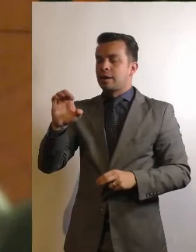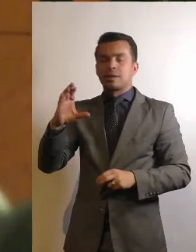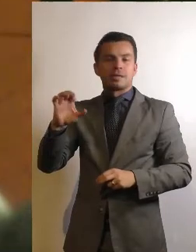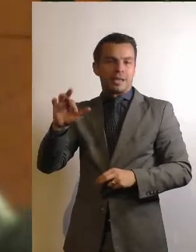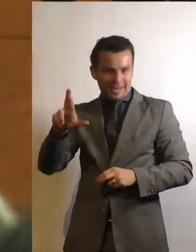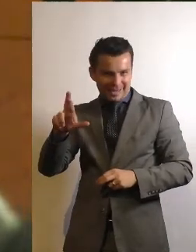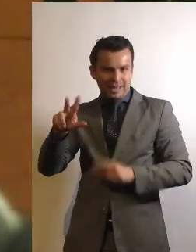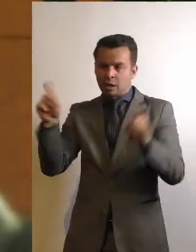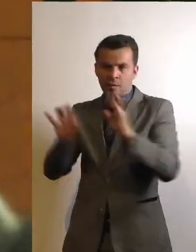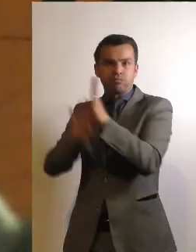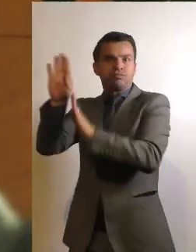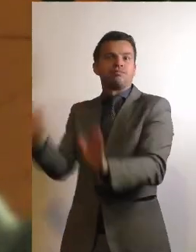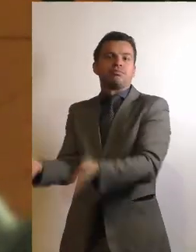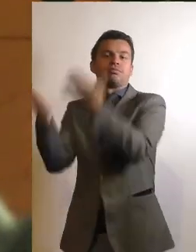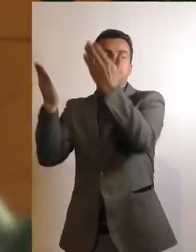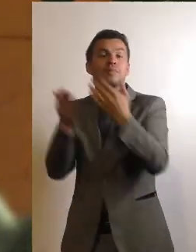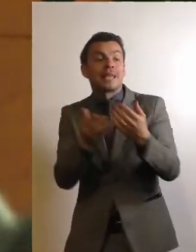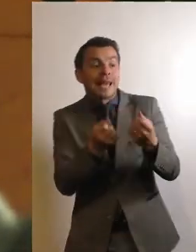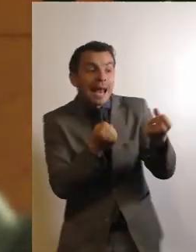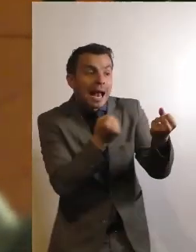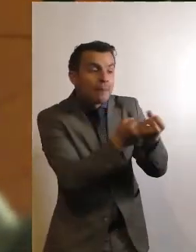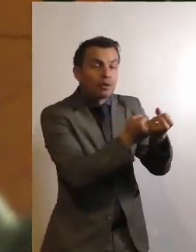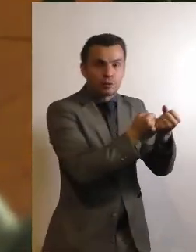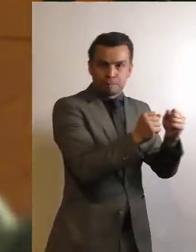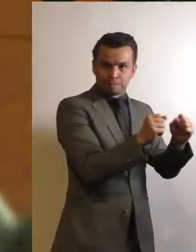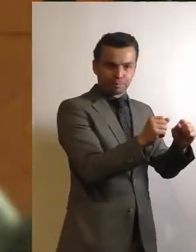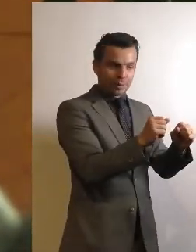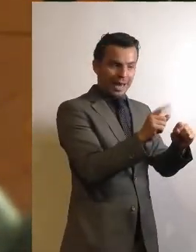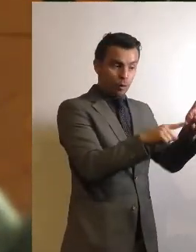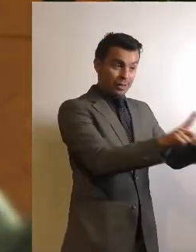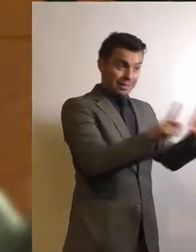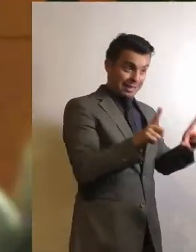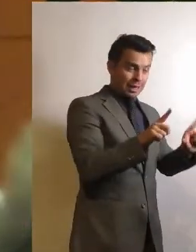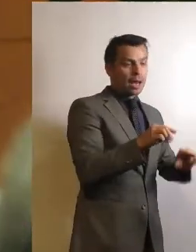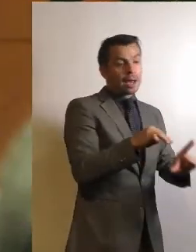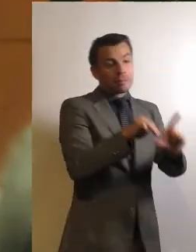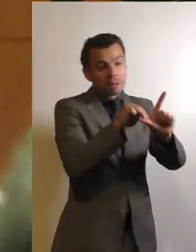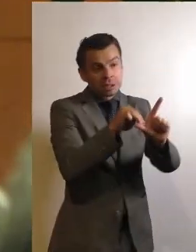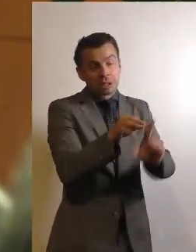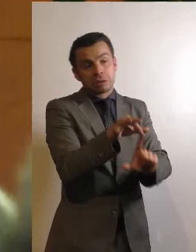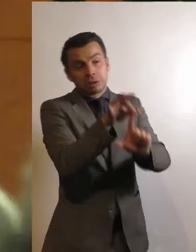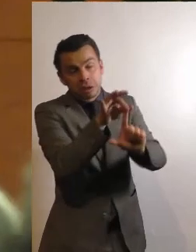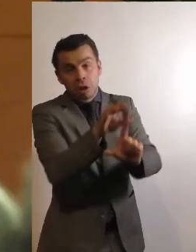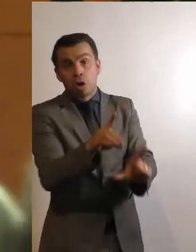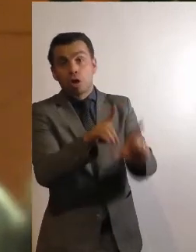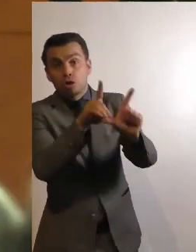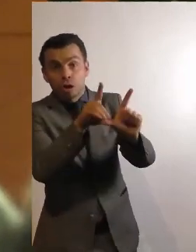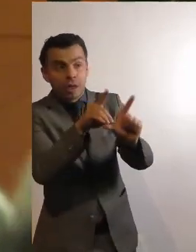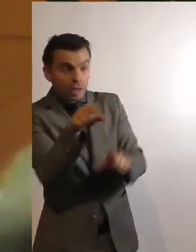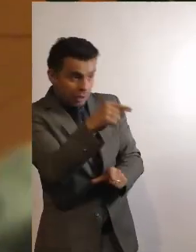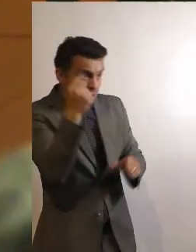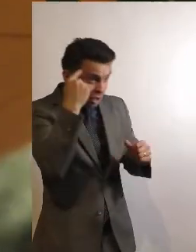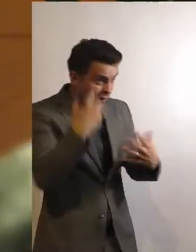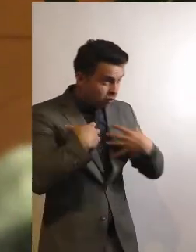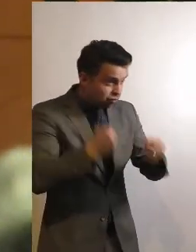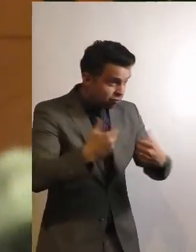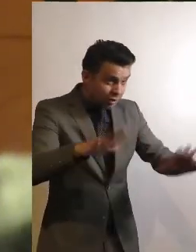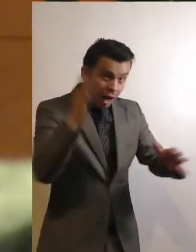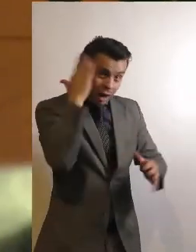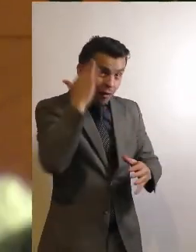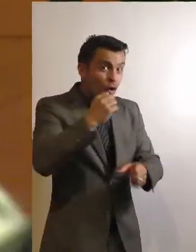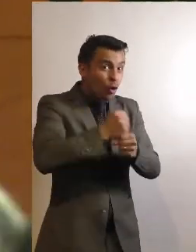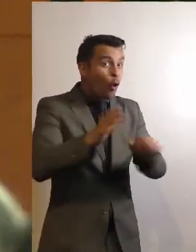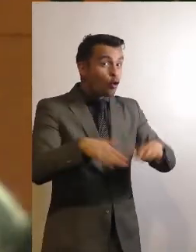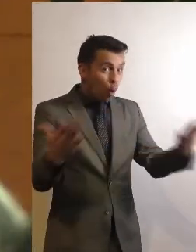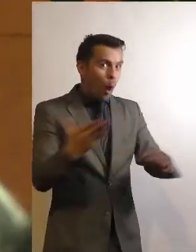de pregrado y posgrado en habilidades para el trabajo, y también de igual manera oferta oportunidades laborales para este segmento. Otra de las